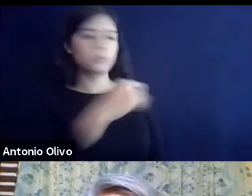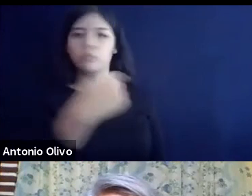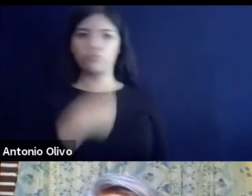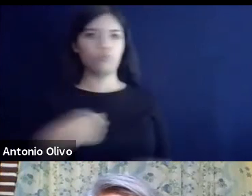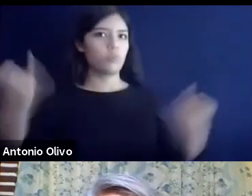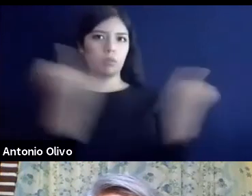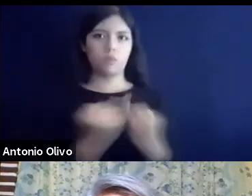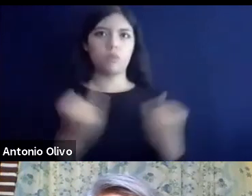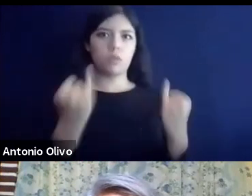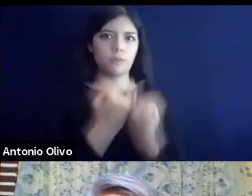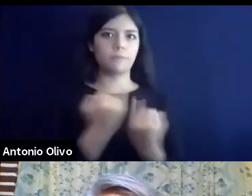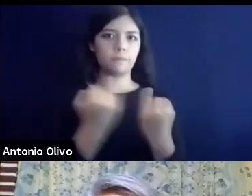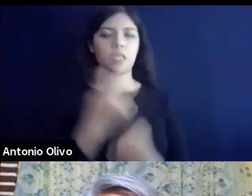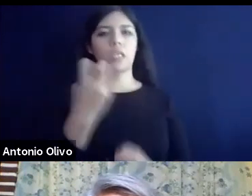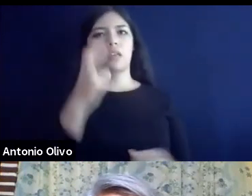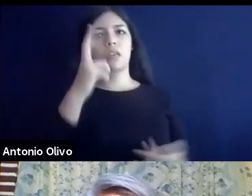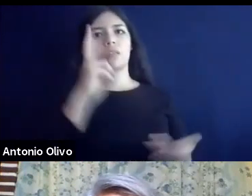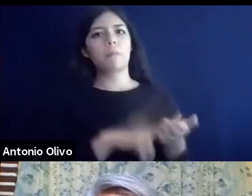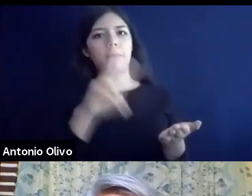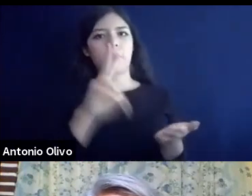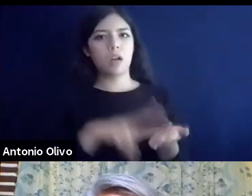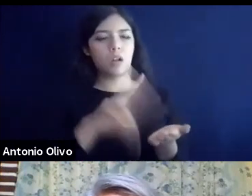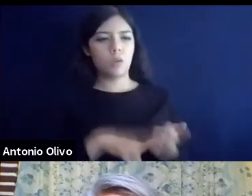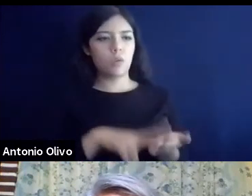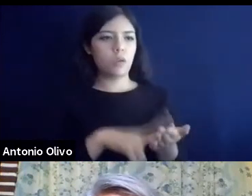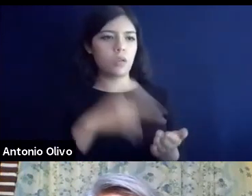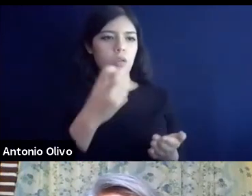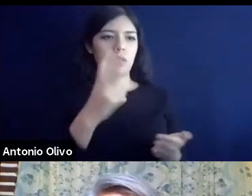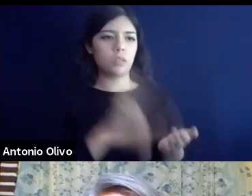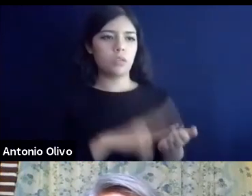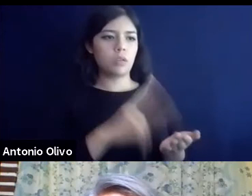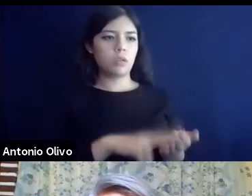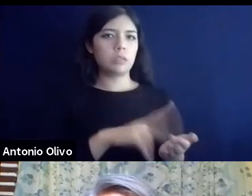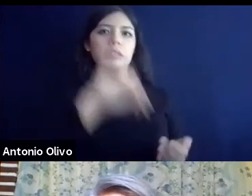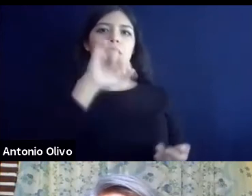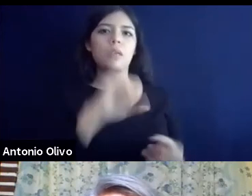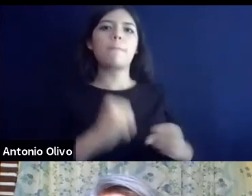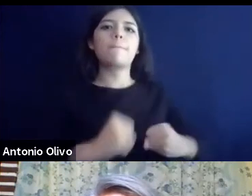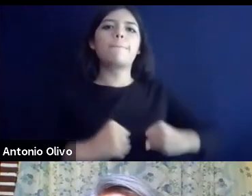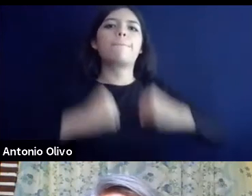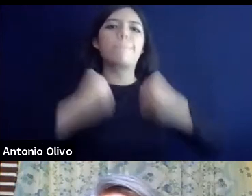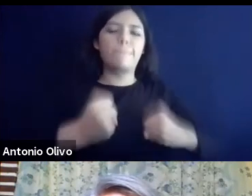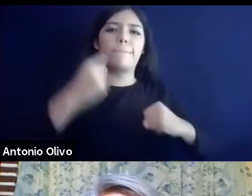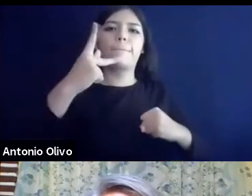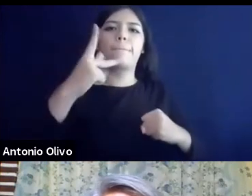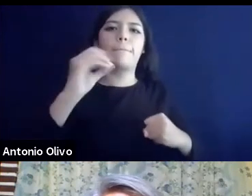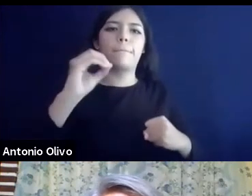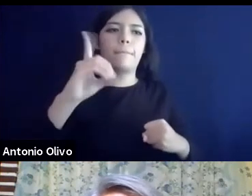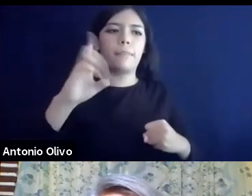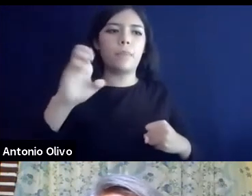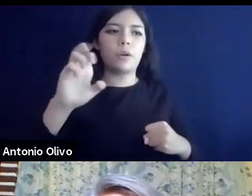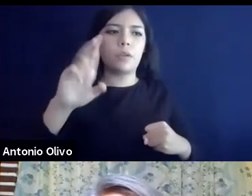seres humanos valioso tiene un nombre y se llama poder. Y el poder implica